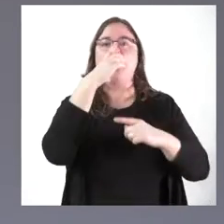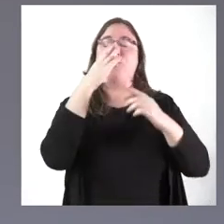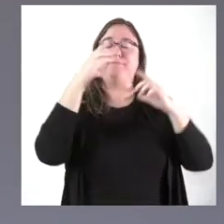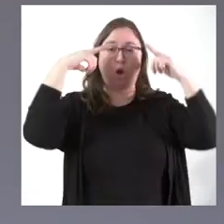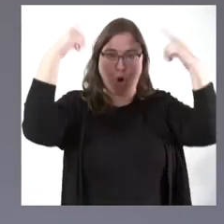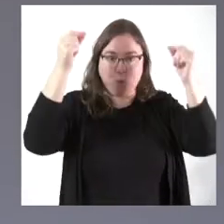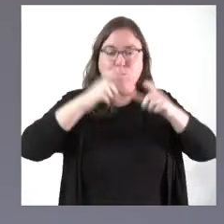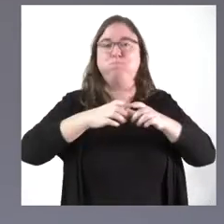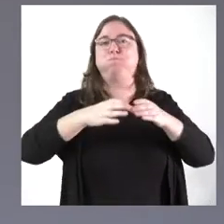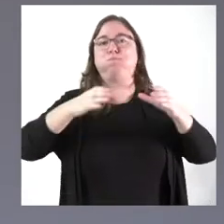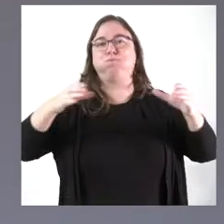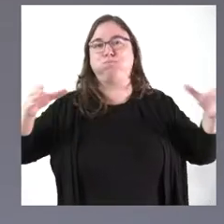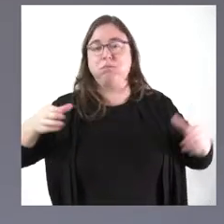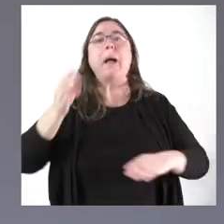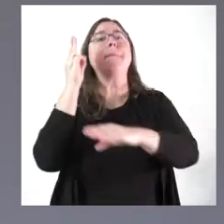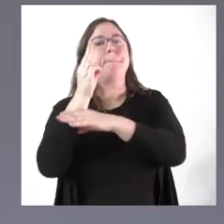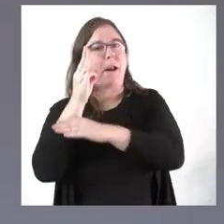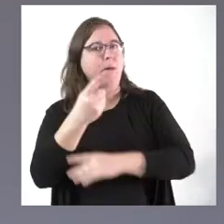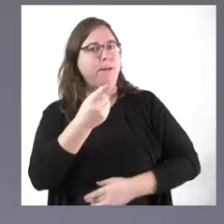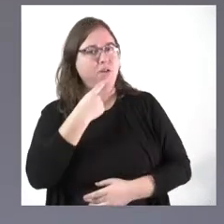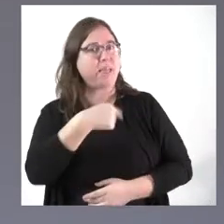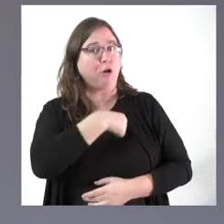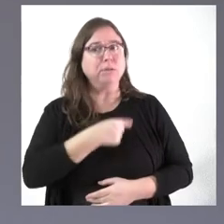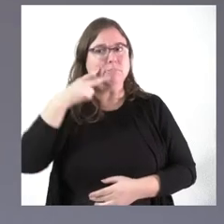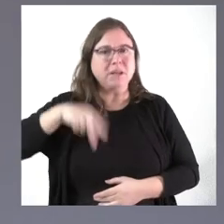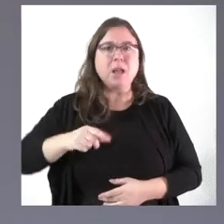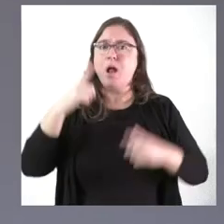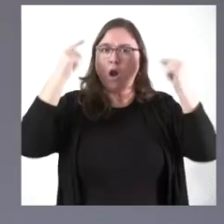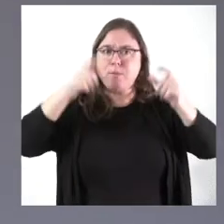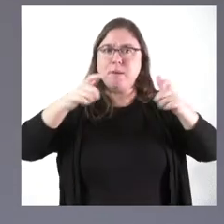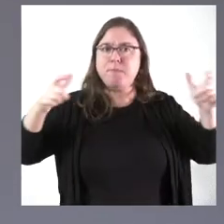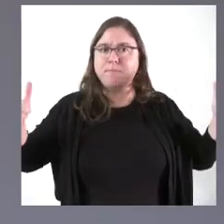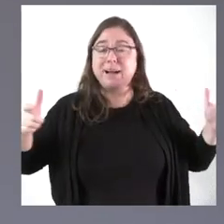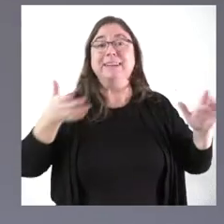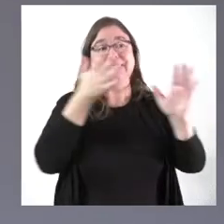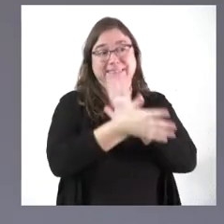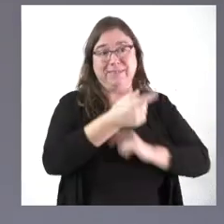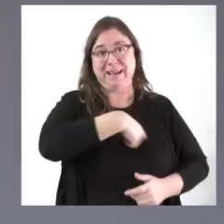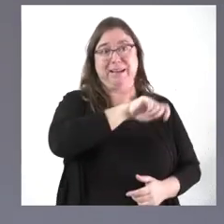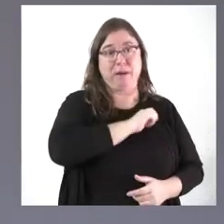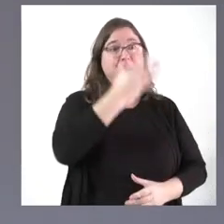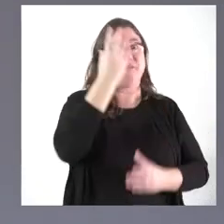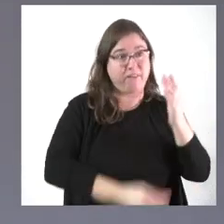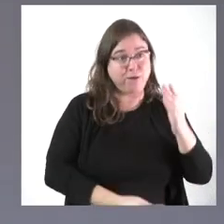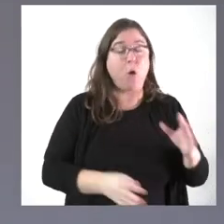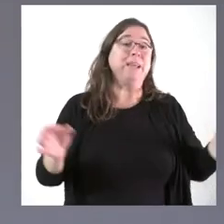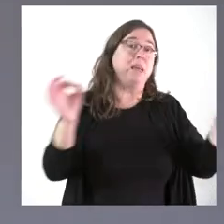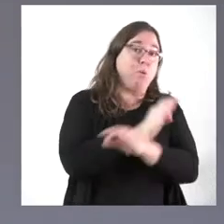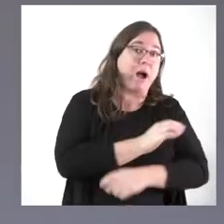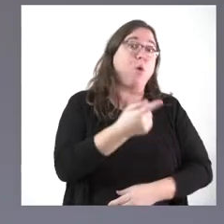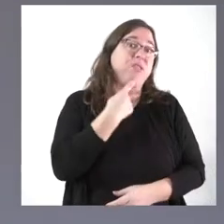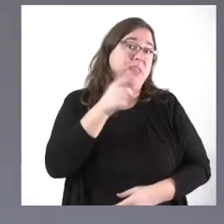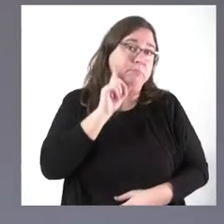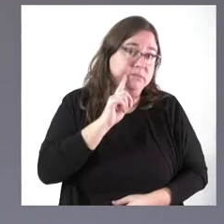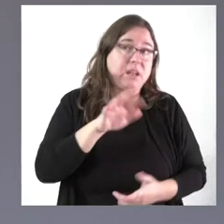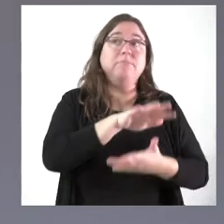reconoce el parlamento europeo lo reconoce la presidenta de la comisión y por tanto el gobierno España ha errado fallado o no ha dicho la verdad en el informe que ha remitido